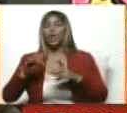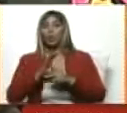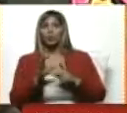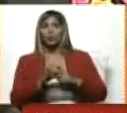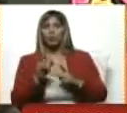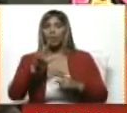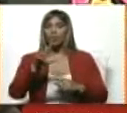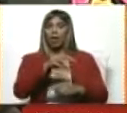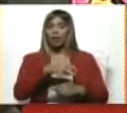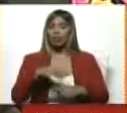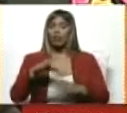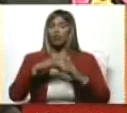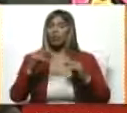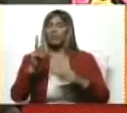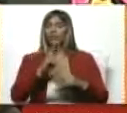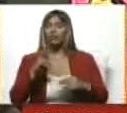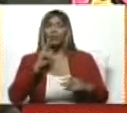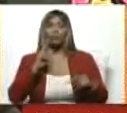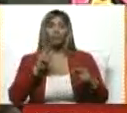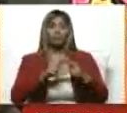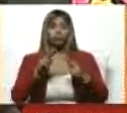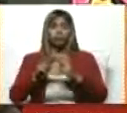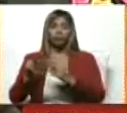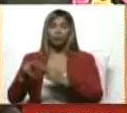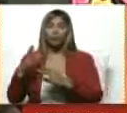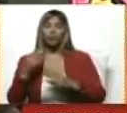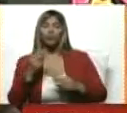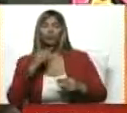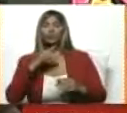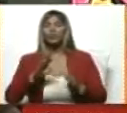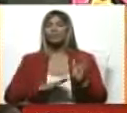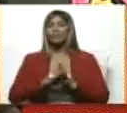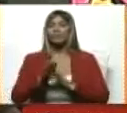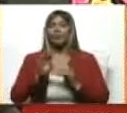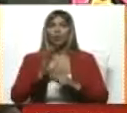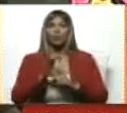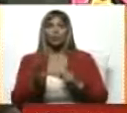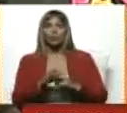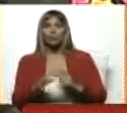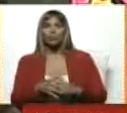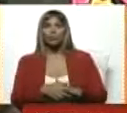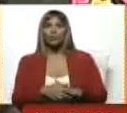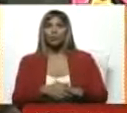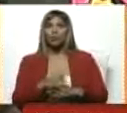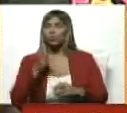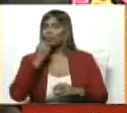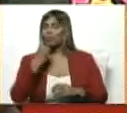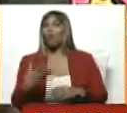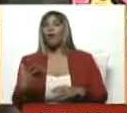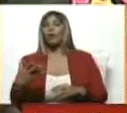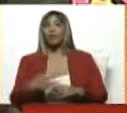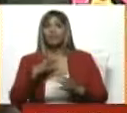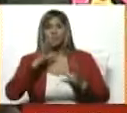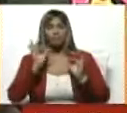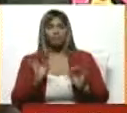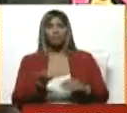toda Venezuela. Nos hemos encontrado con una potencia cultural inédita, de